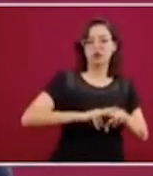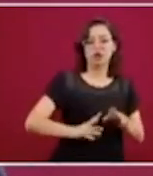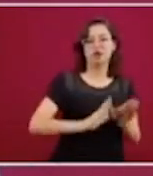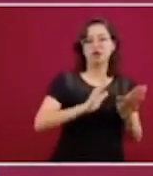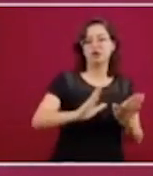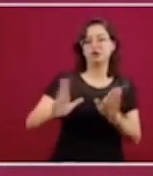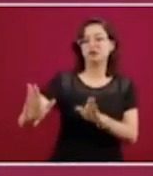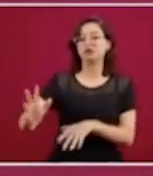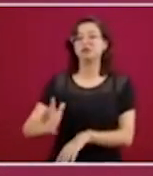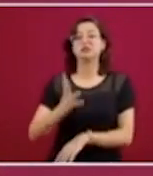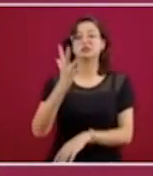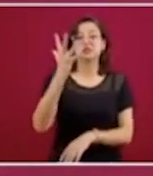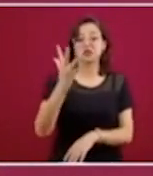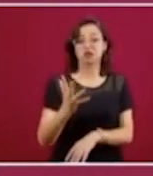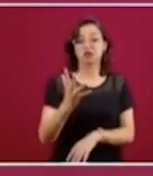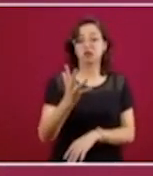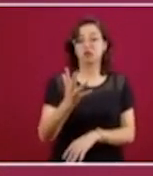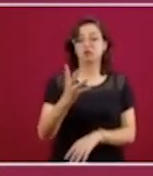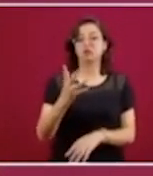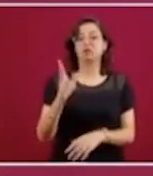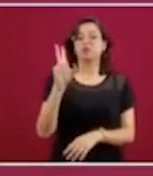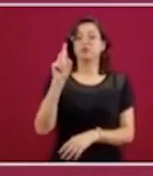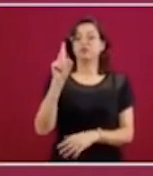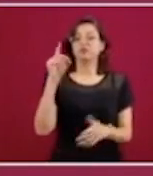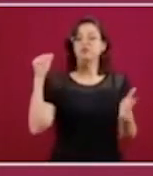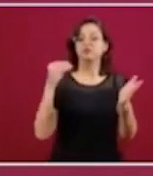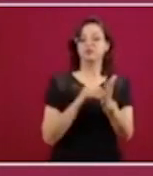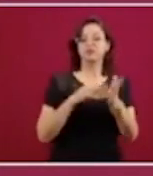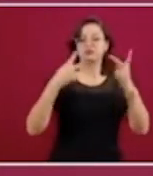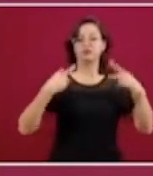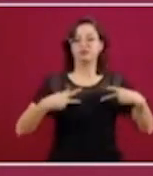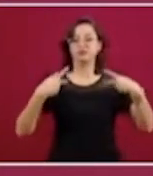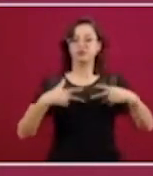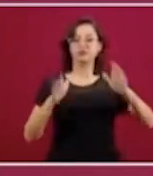implicar crear 30 mil empleos,